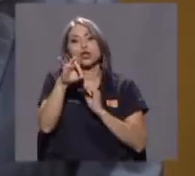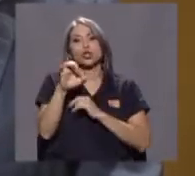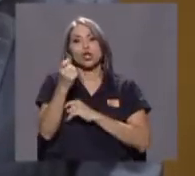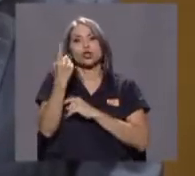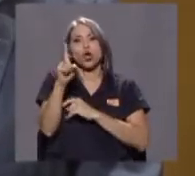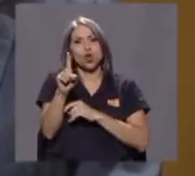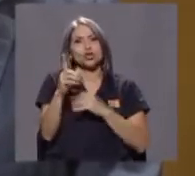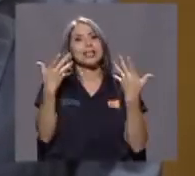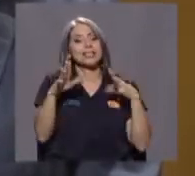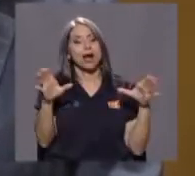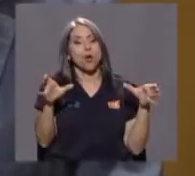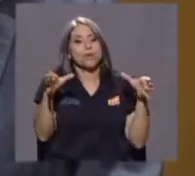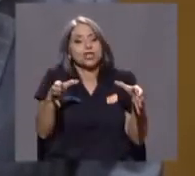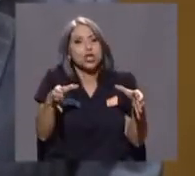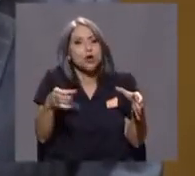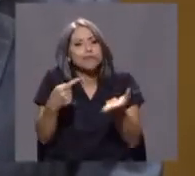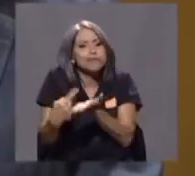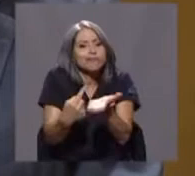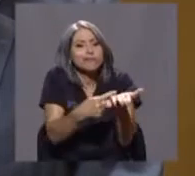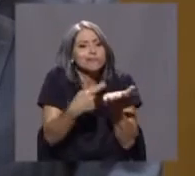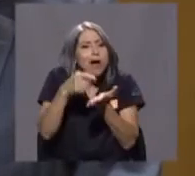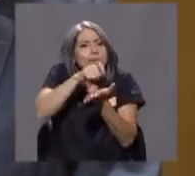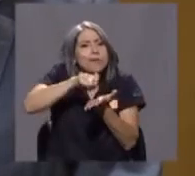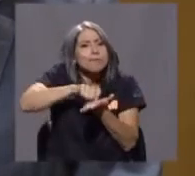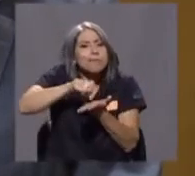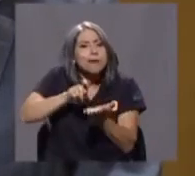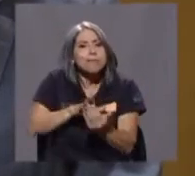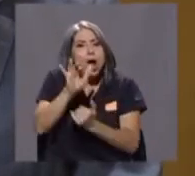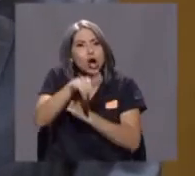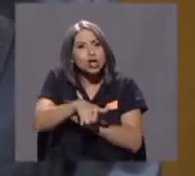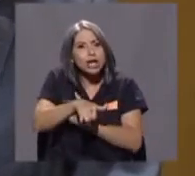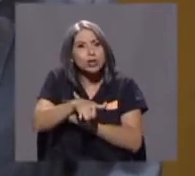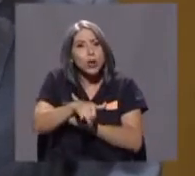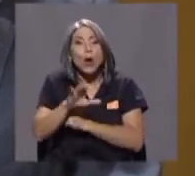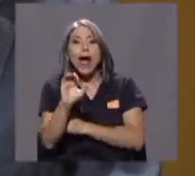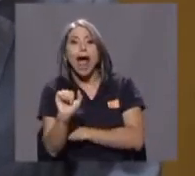un proyecto y empieza a discutirse en agosto del